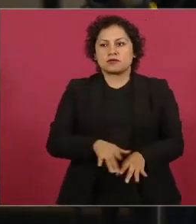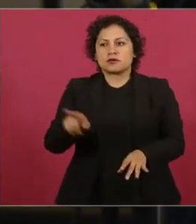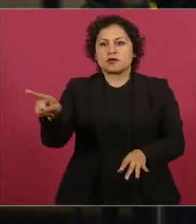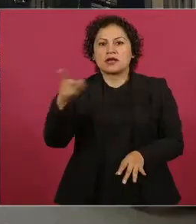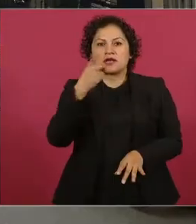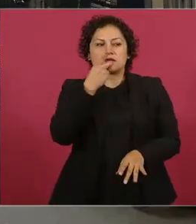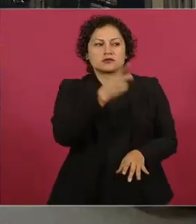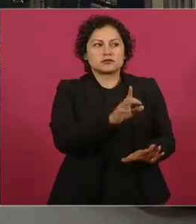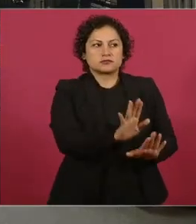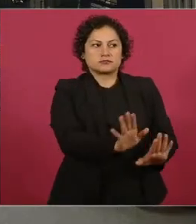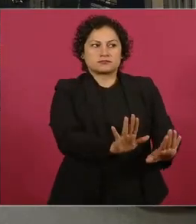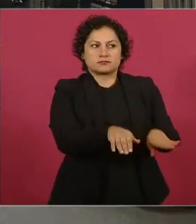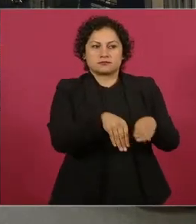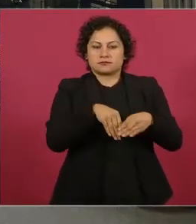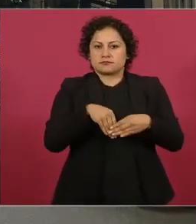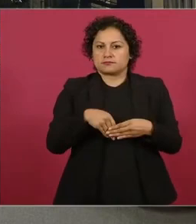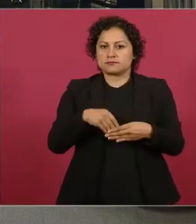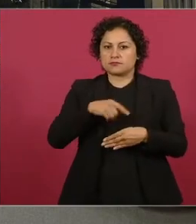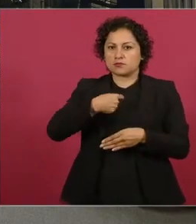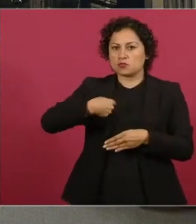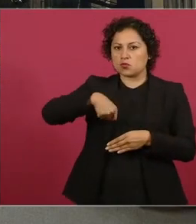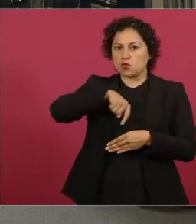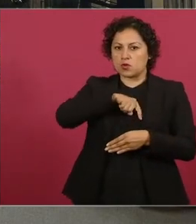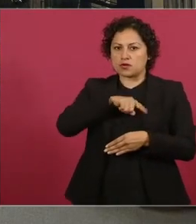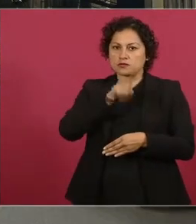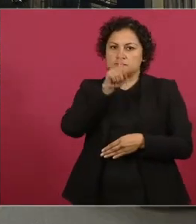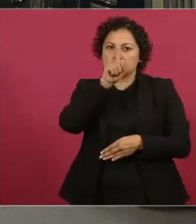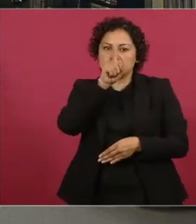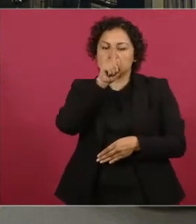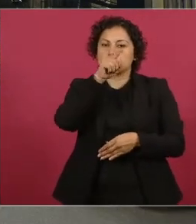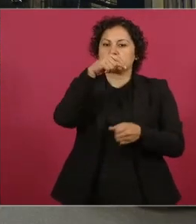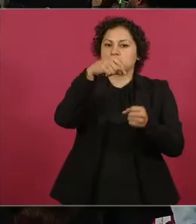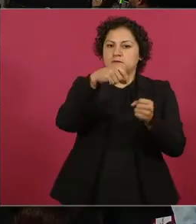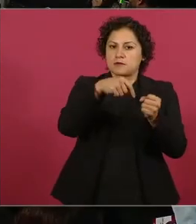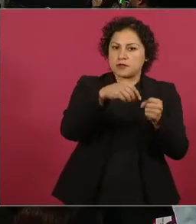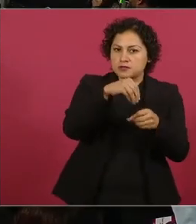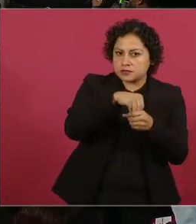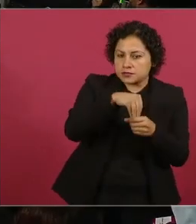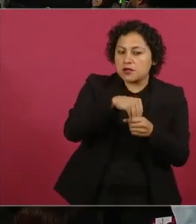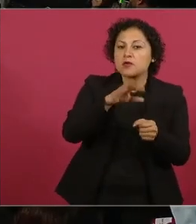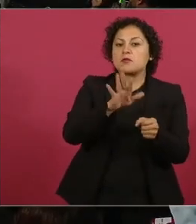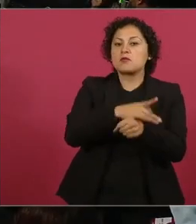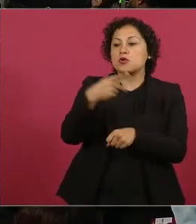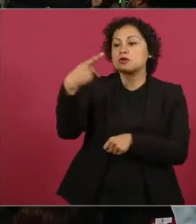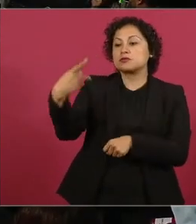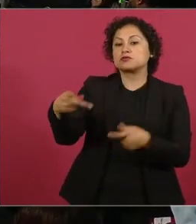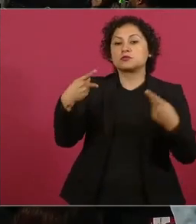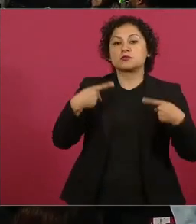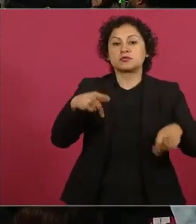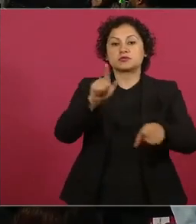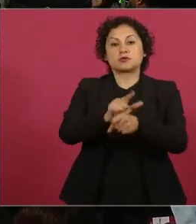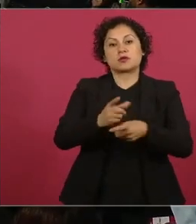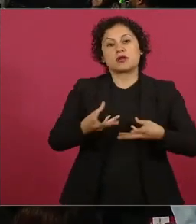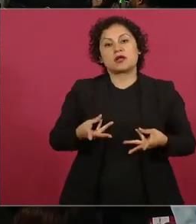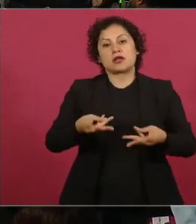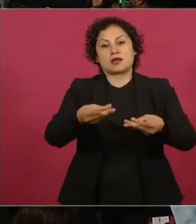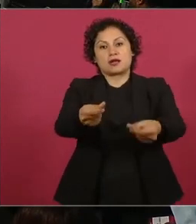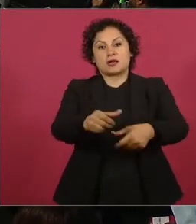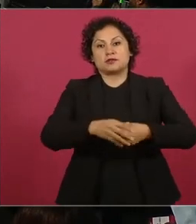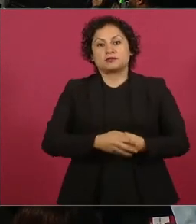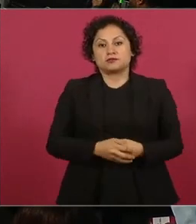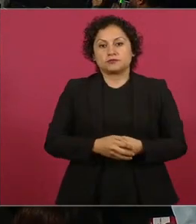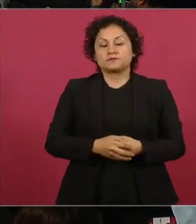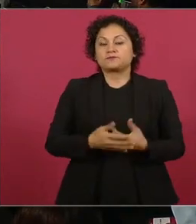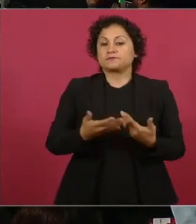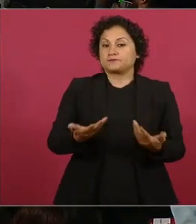el patrimonio que tienen estos comisionados. Ya los dos secretarios ejecutivos pues presentaron su